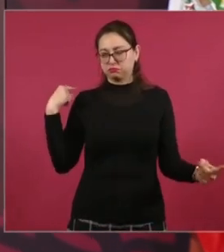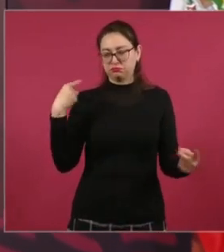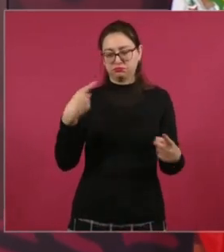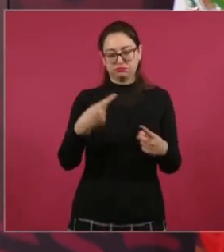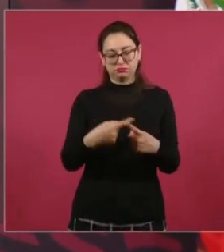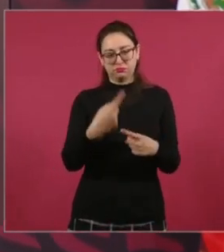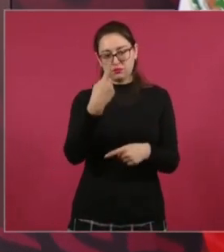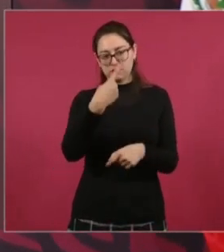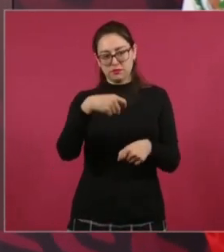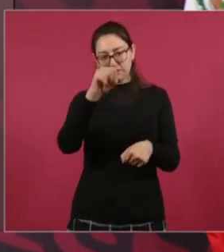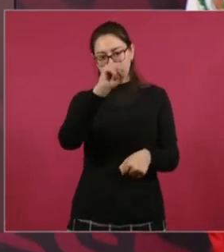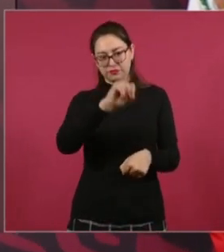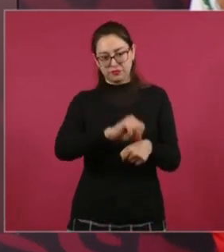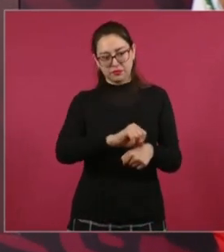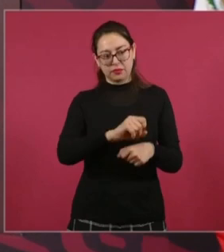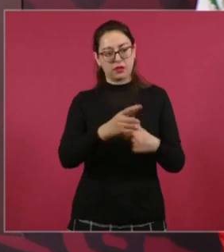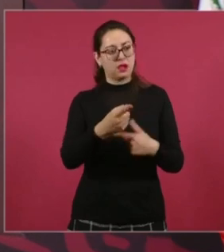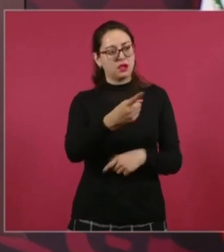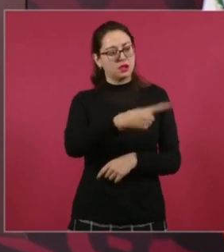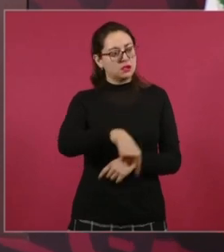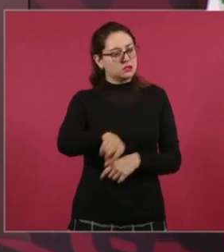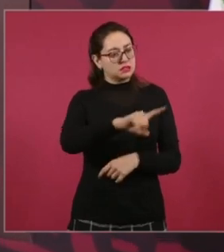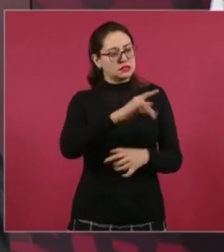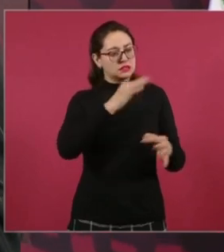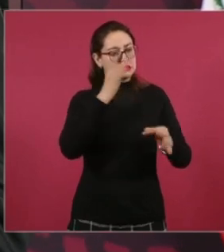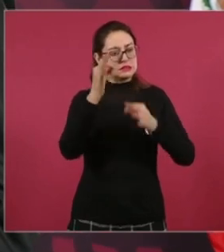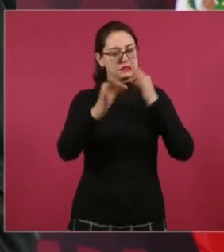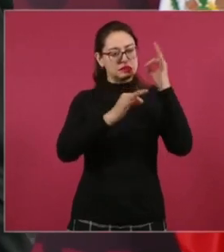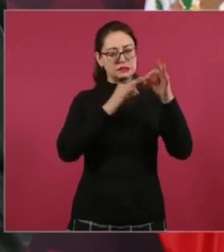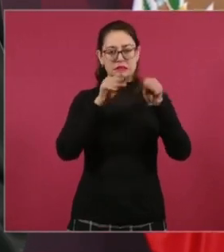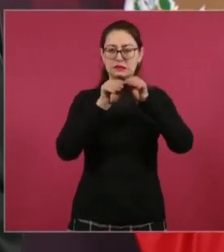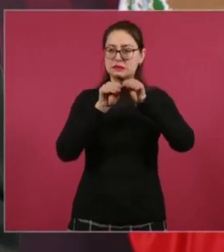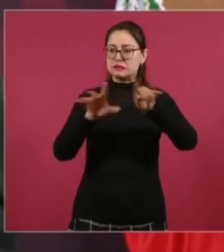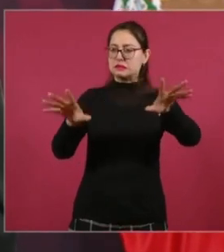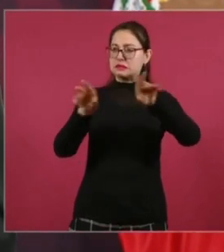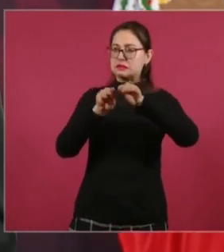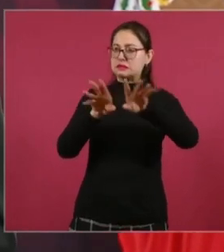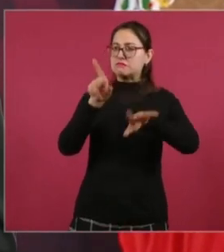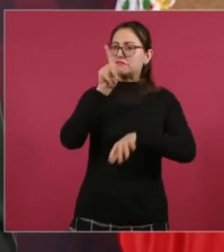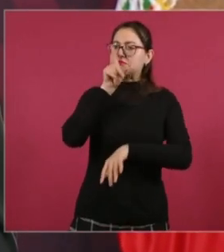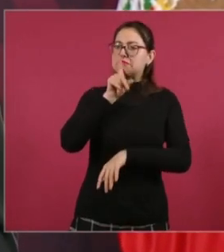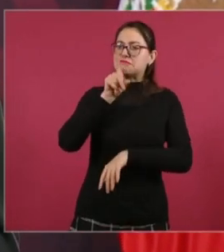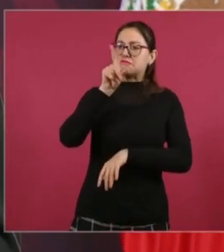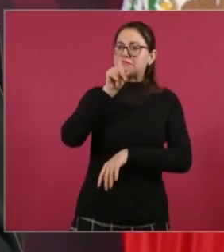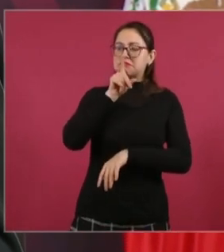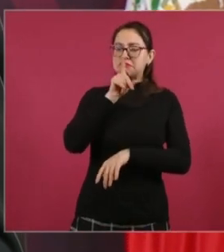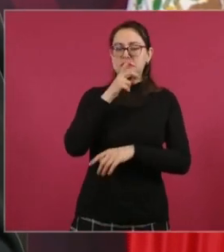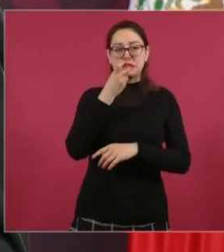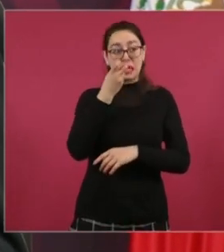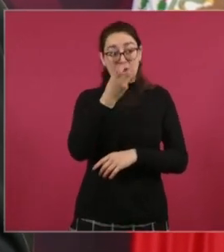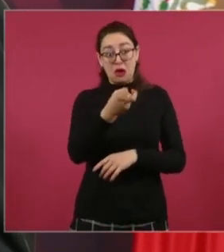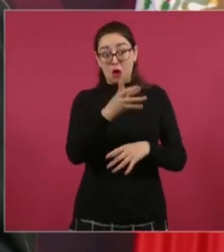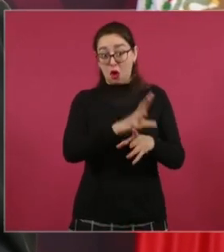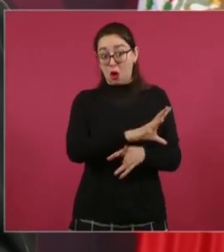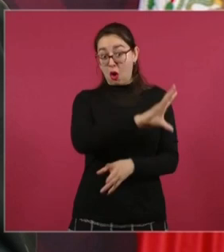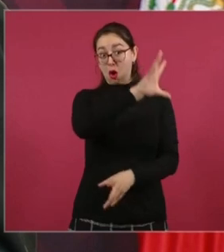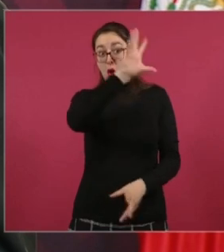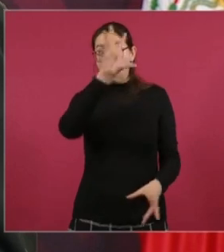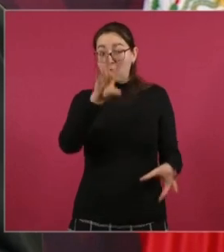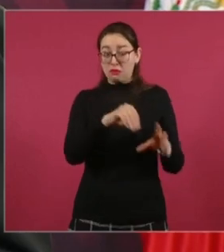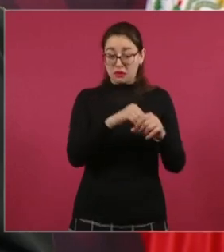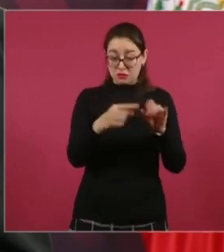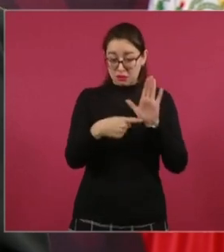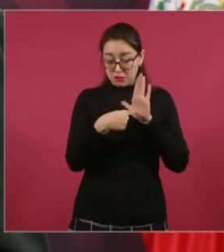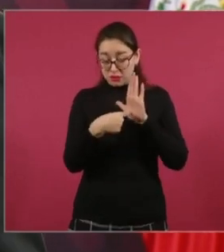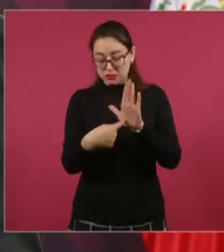en lo general, porque nos llevaría mucho tiempo estar tratando siempre lo de las